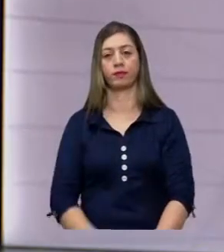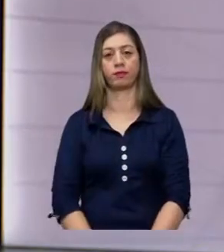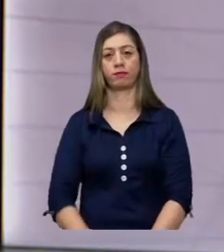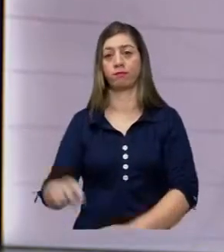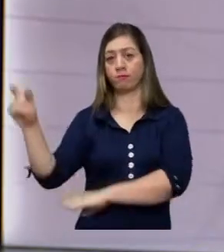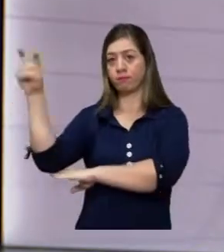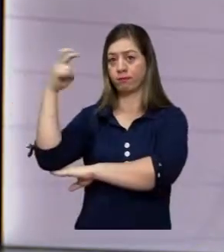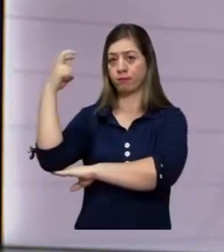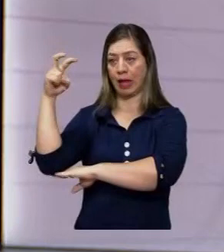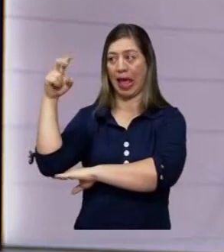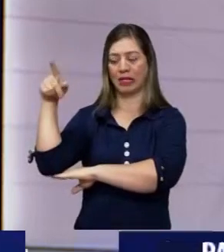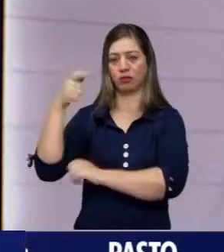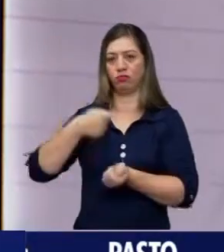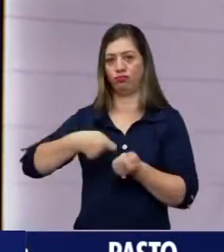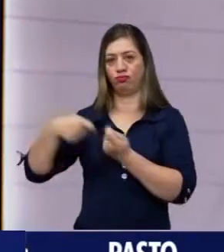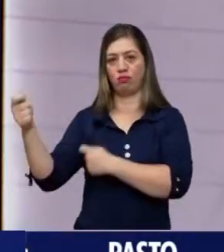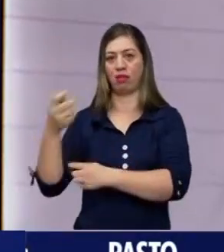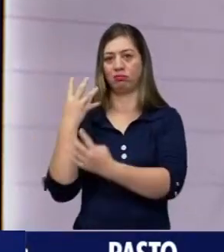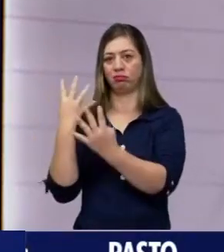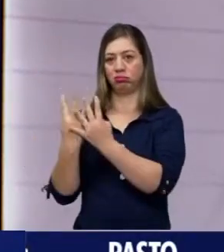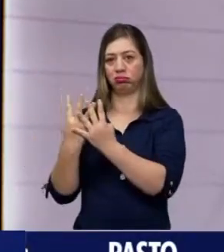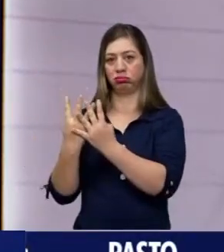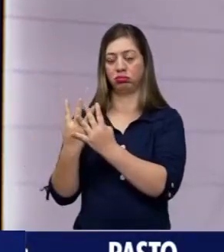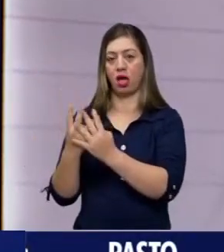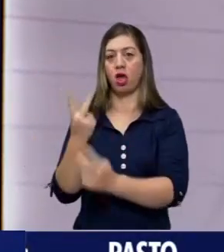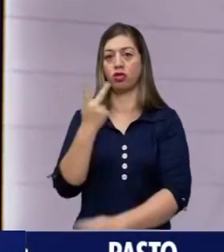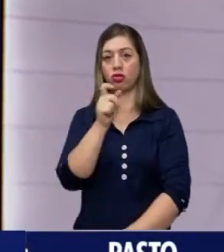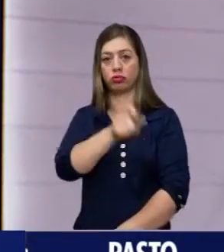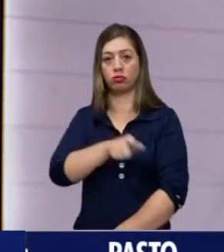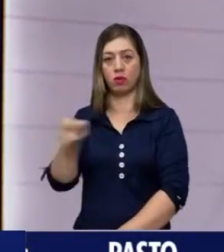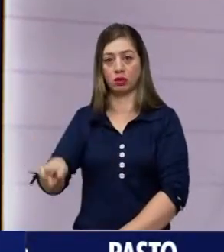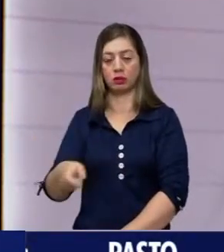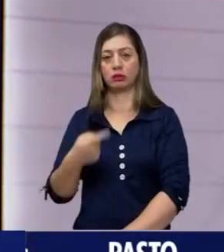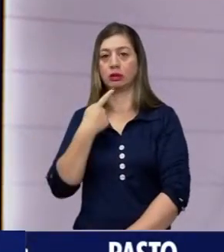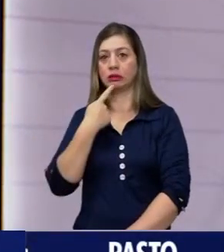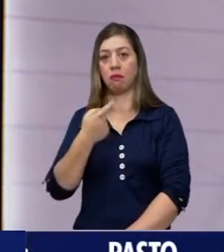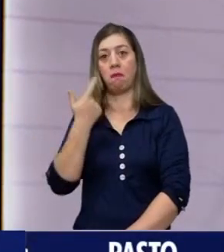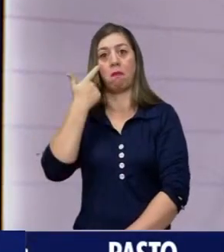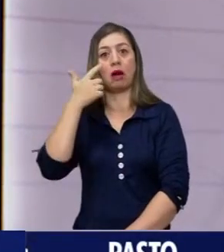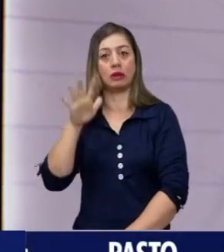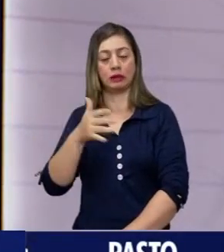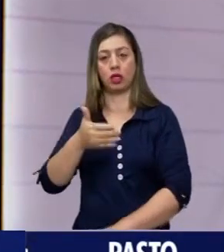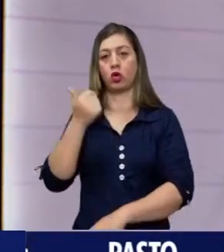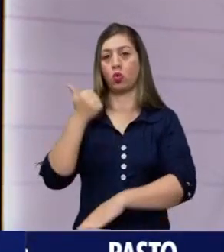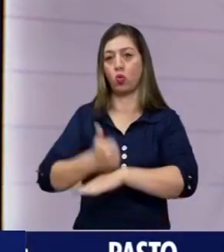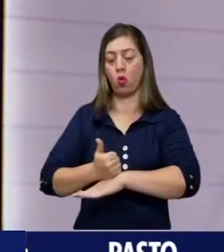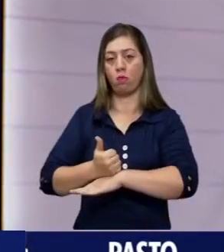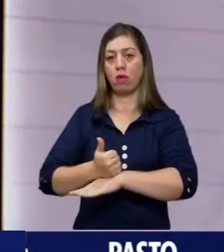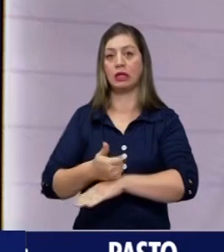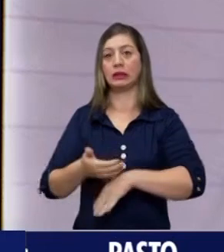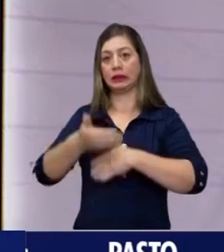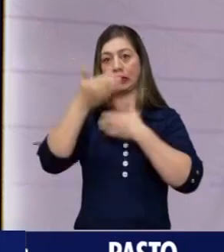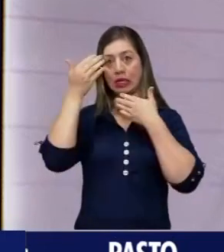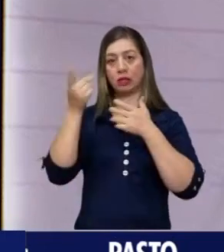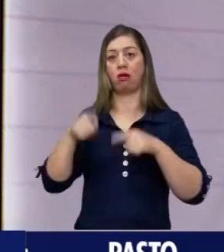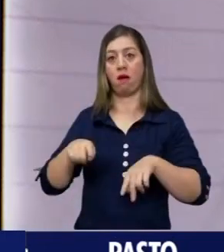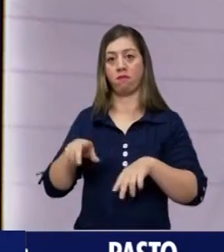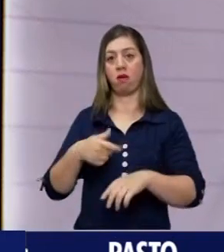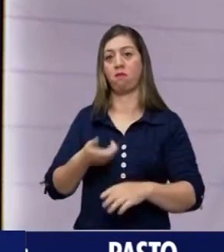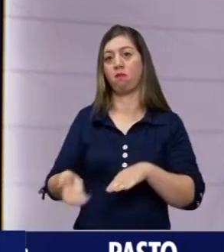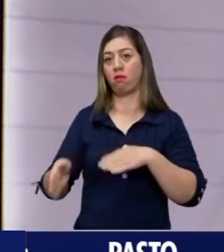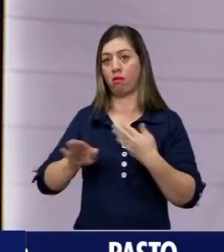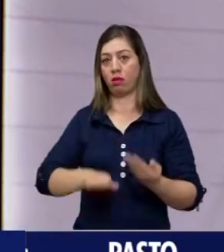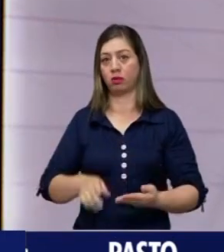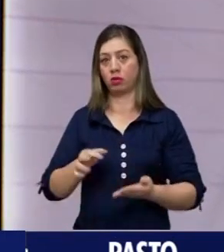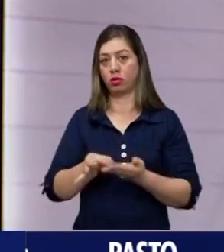La fiscalía envió a la cárcel en las últimas horas a dos personas señaladas del secuestro y homicidio de dos miembros de una misma familia en el